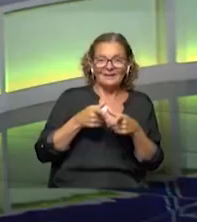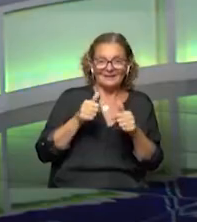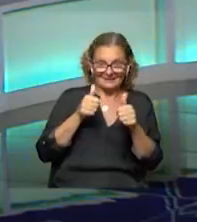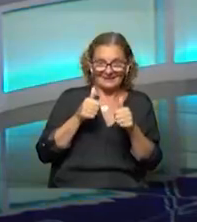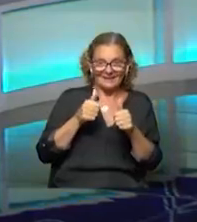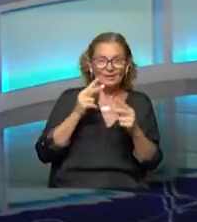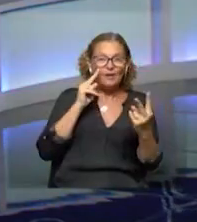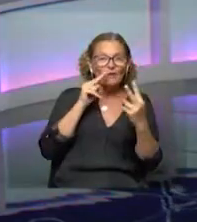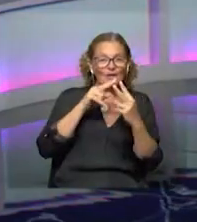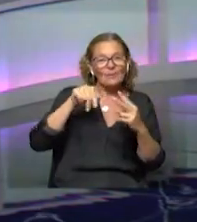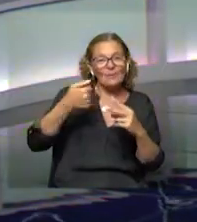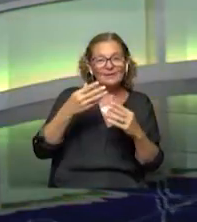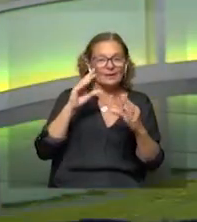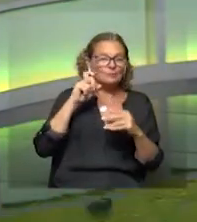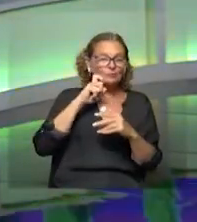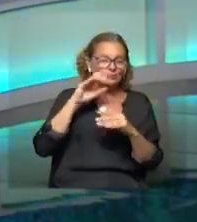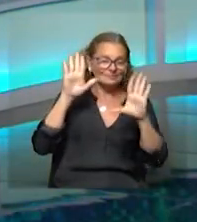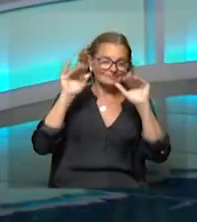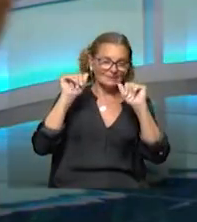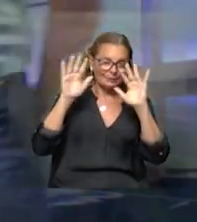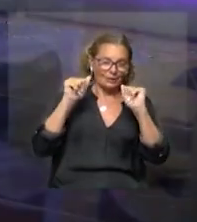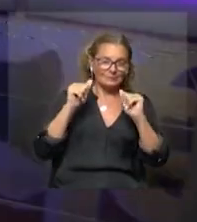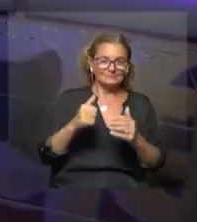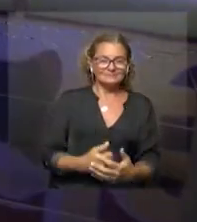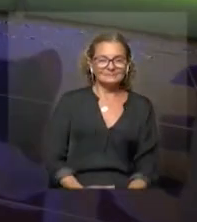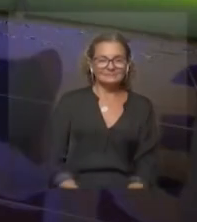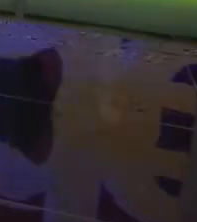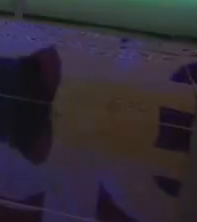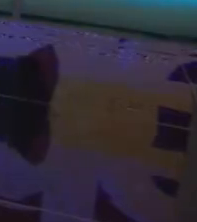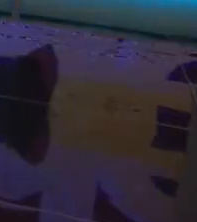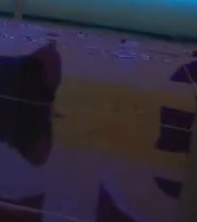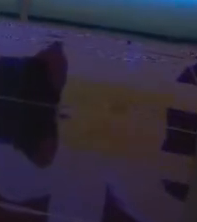nos vemos mañana nos vemos